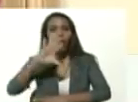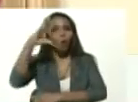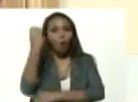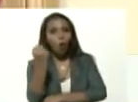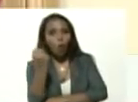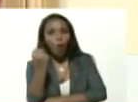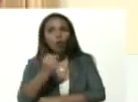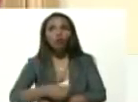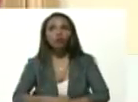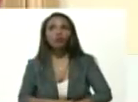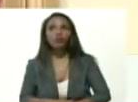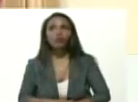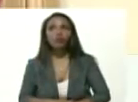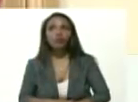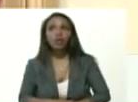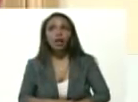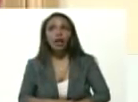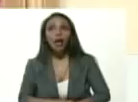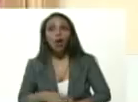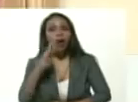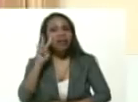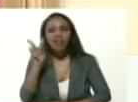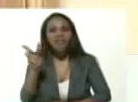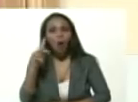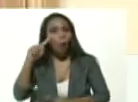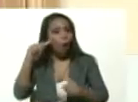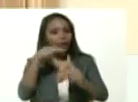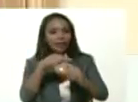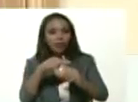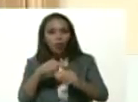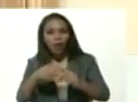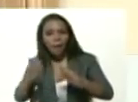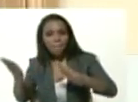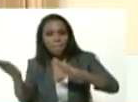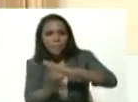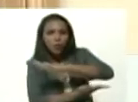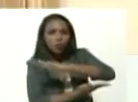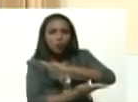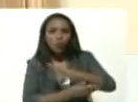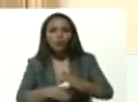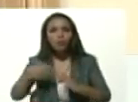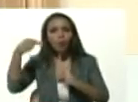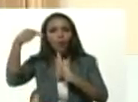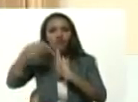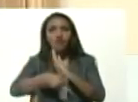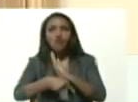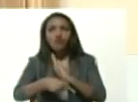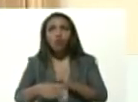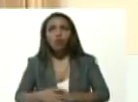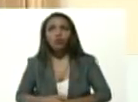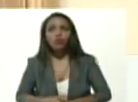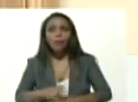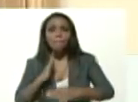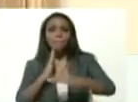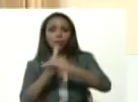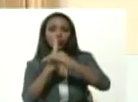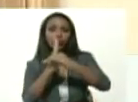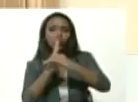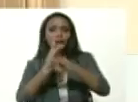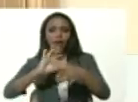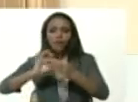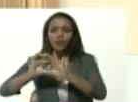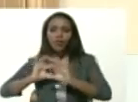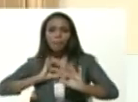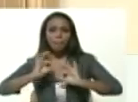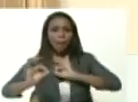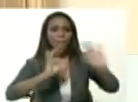en lo que tiene que ver con el objetivo de cortar las cadenas de transmisión de